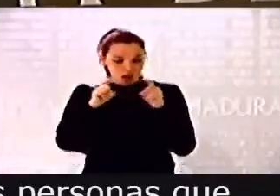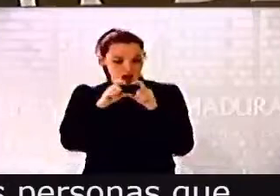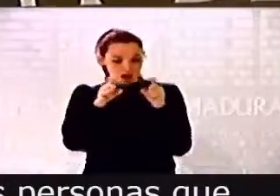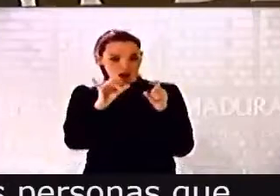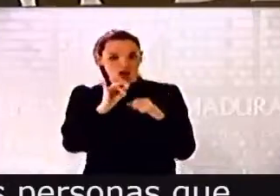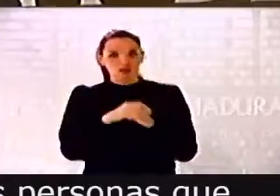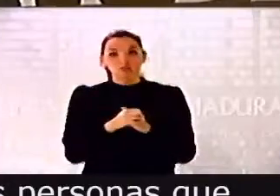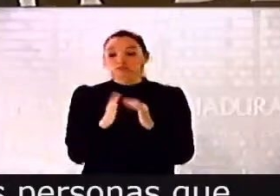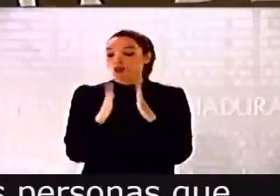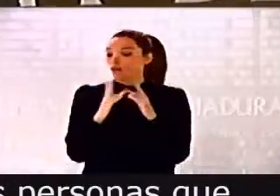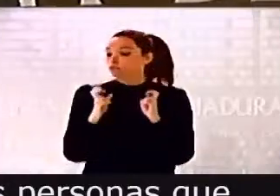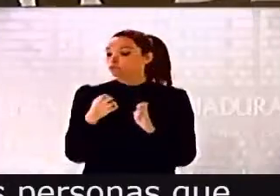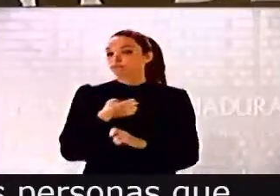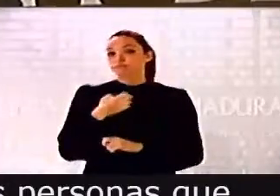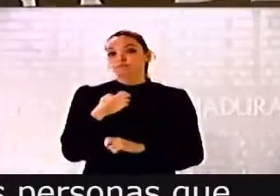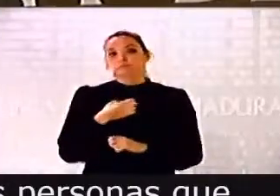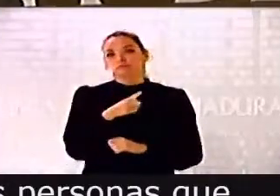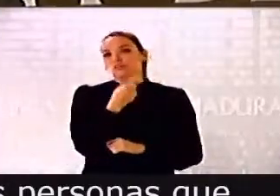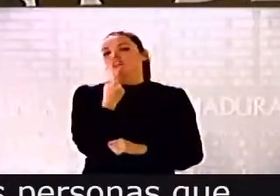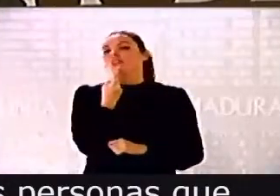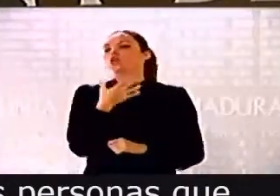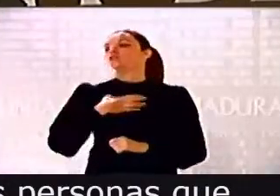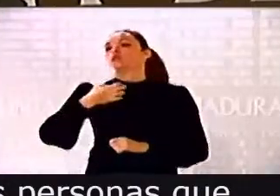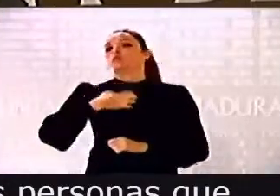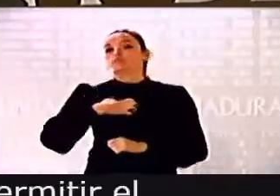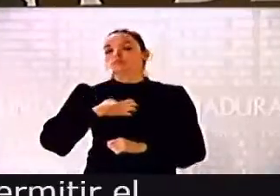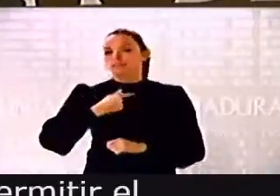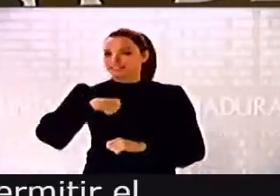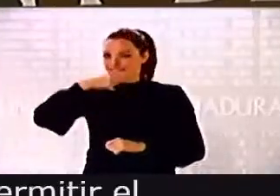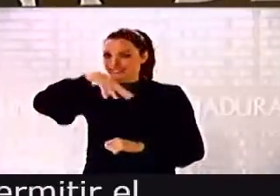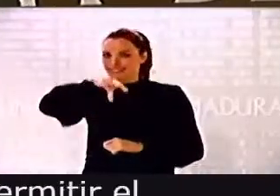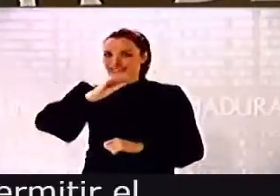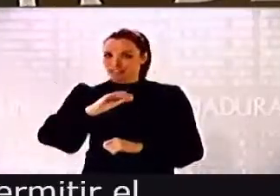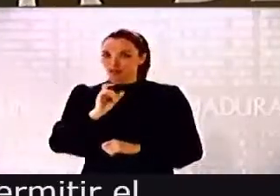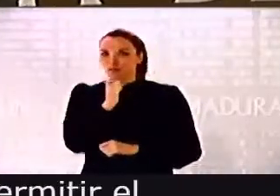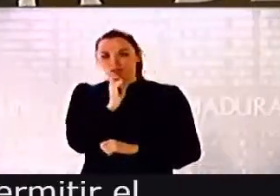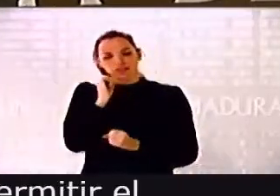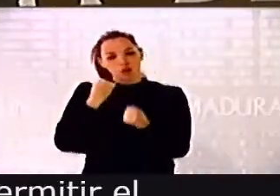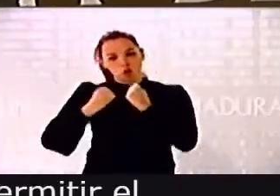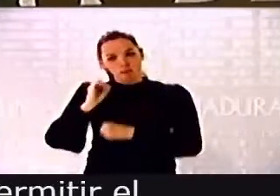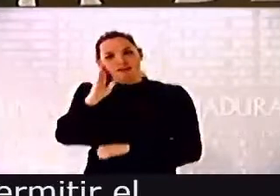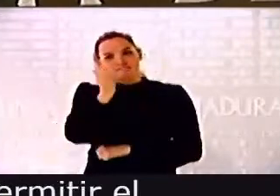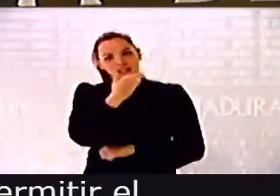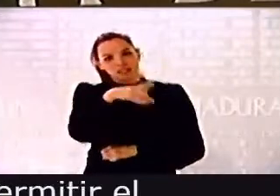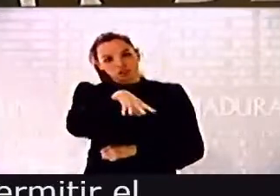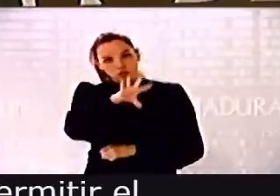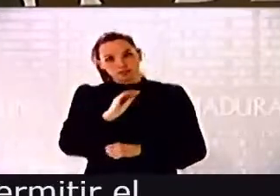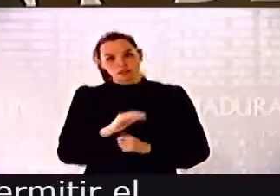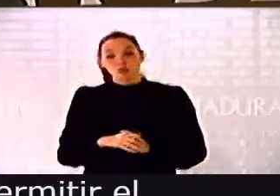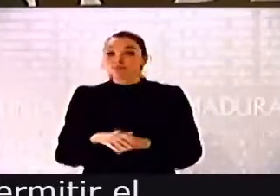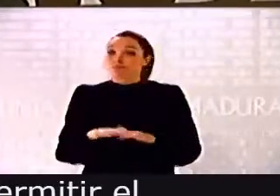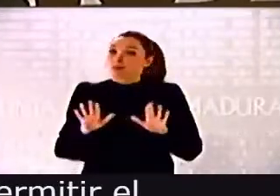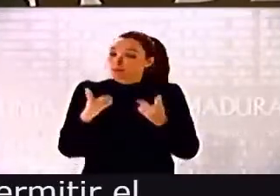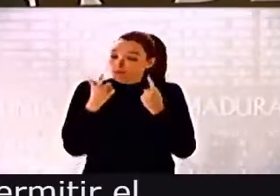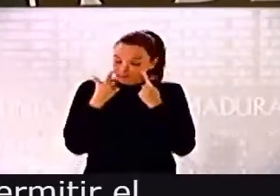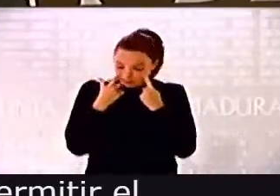el confinamiento. Y yo sé que es difícil, porque estamos afectando al sector productivo. Pero,